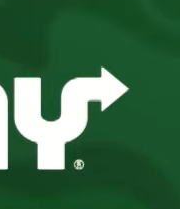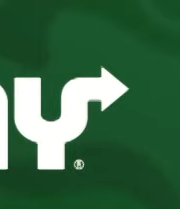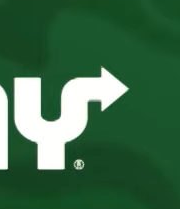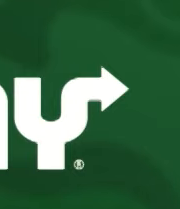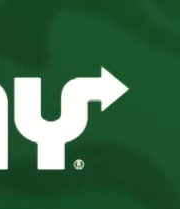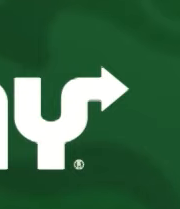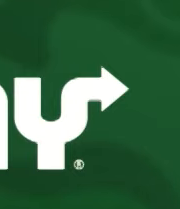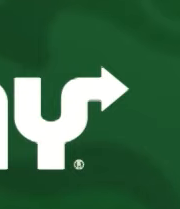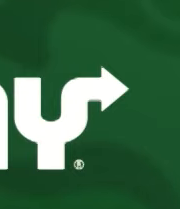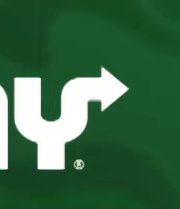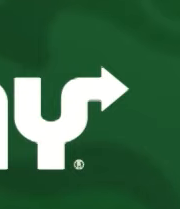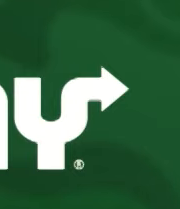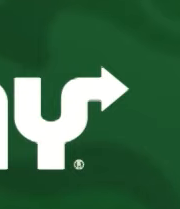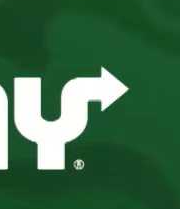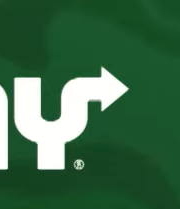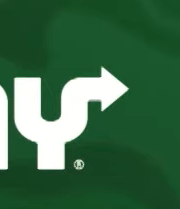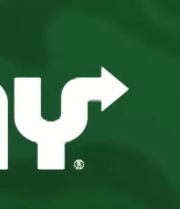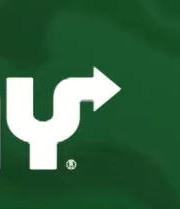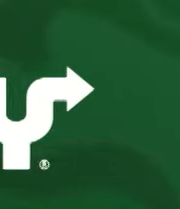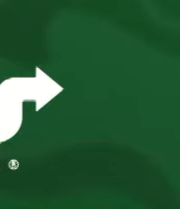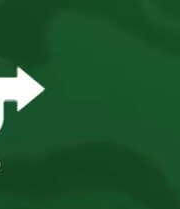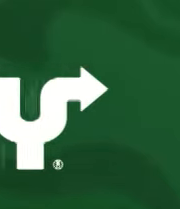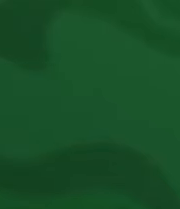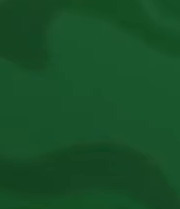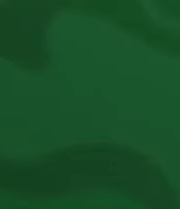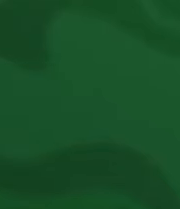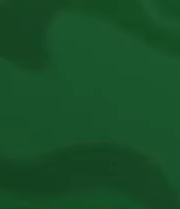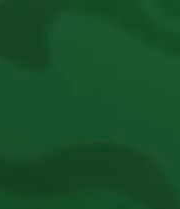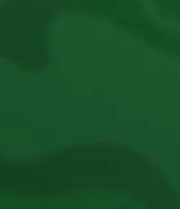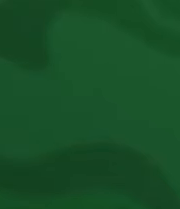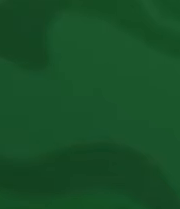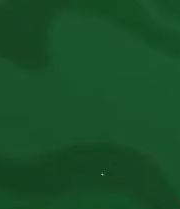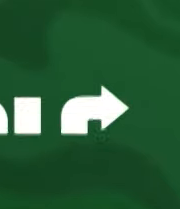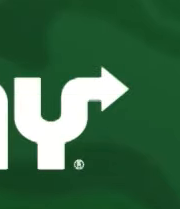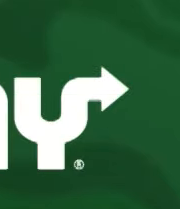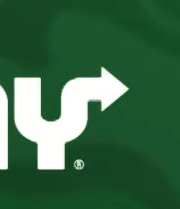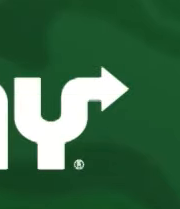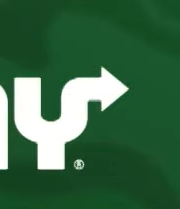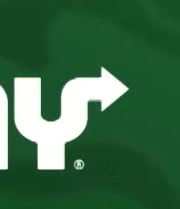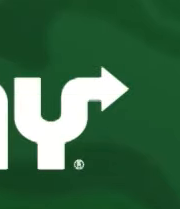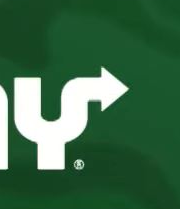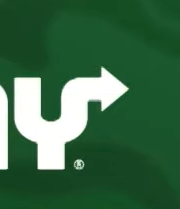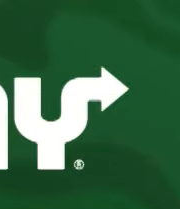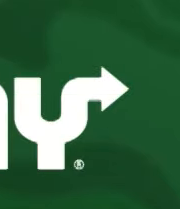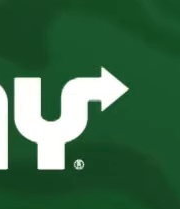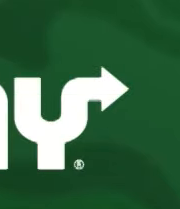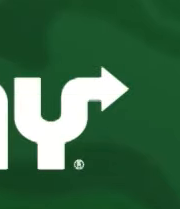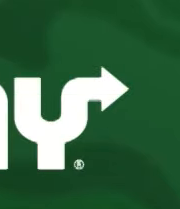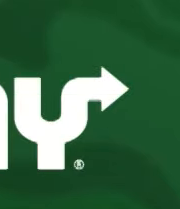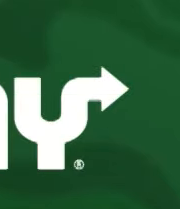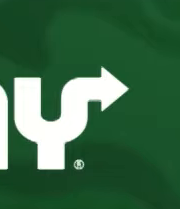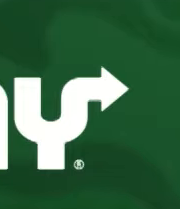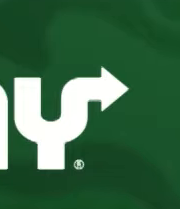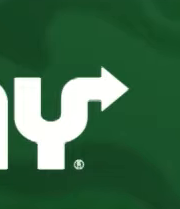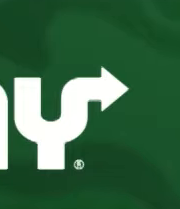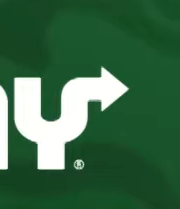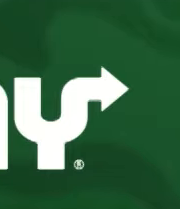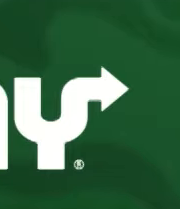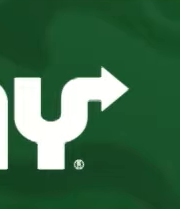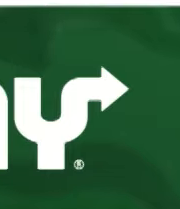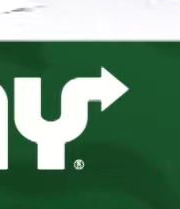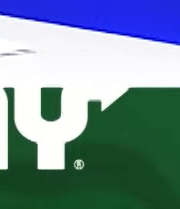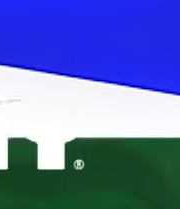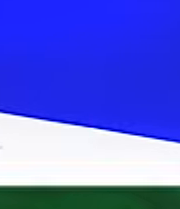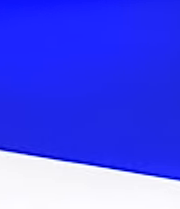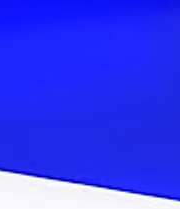costarica.com o ese número que tienen en pantalla 40 52 9494 solamente en Subway no que te iba a decir